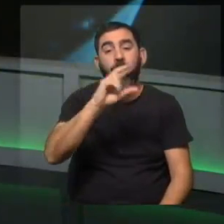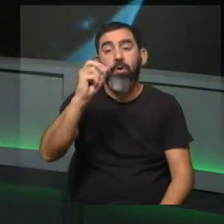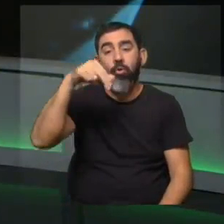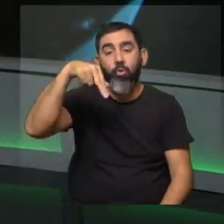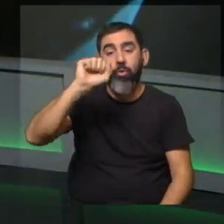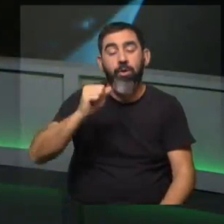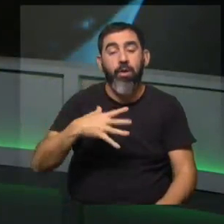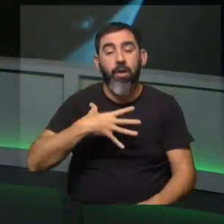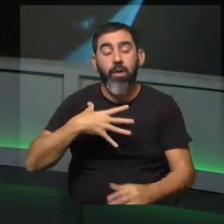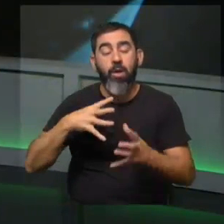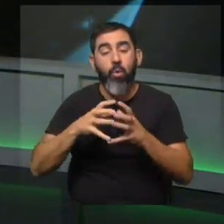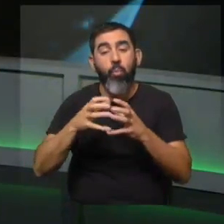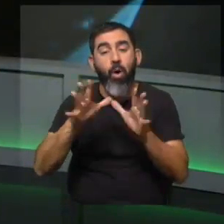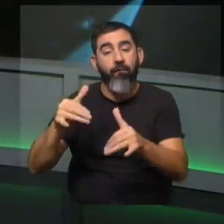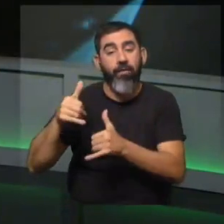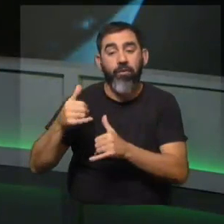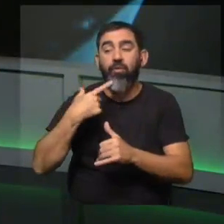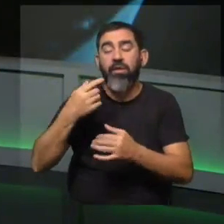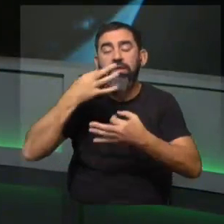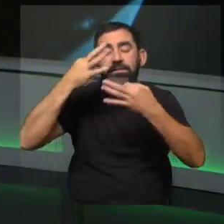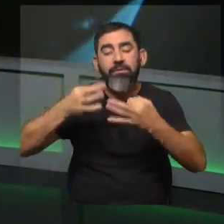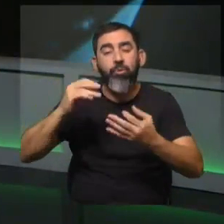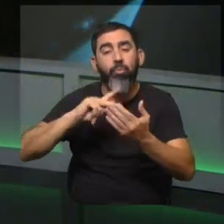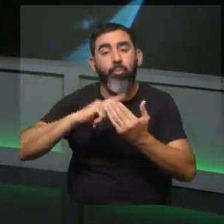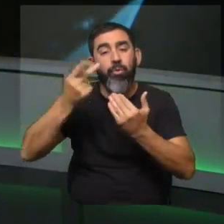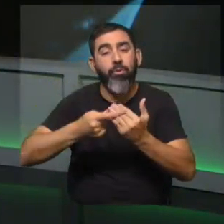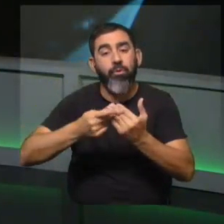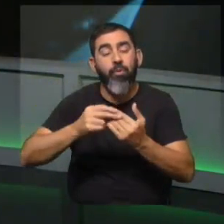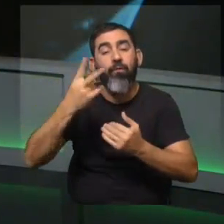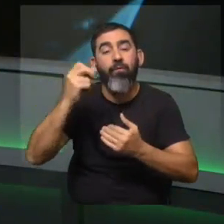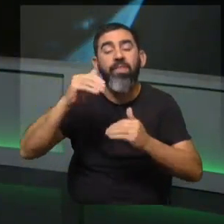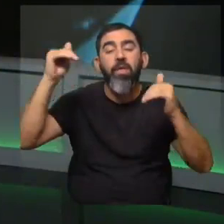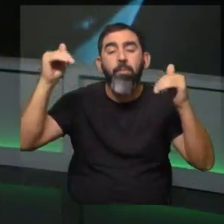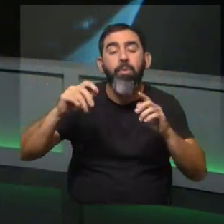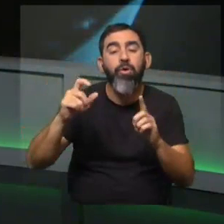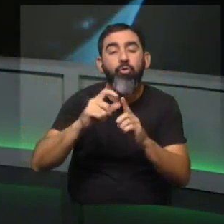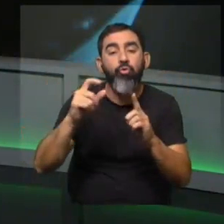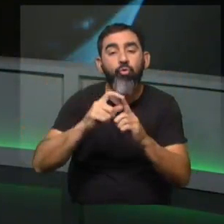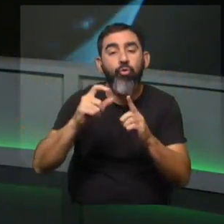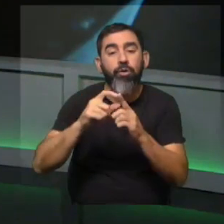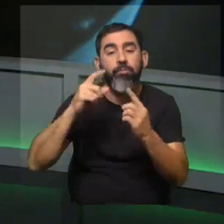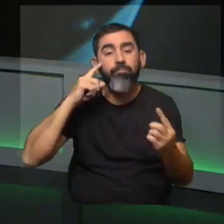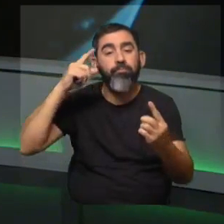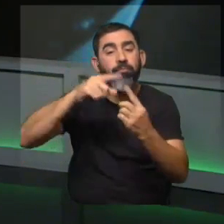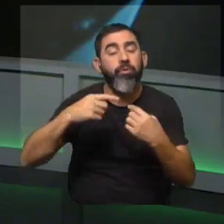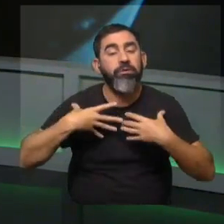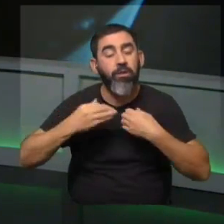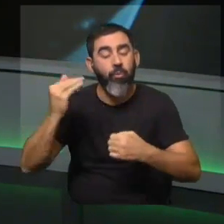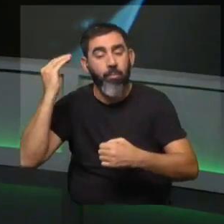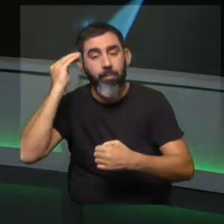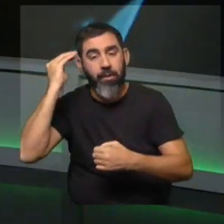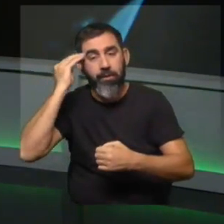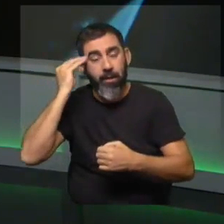abierto dijo que lo único seguro del proyecto de rendición de cuentas es el aumento de 20 millones de dólares que está destinado a Salud Mental